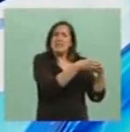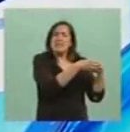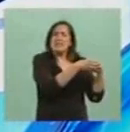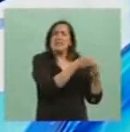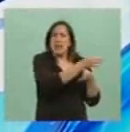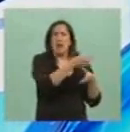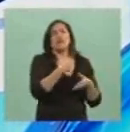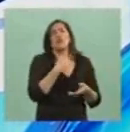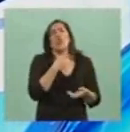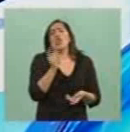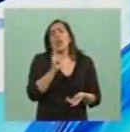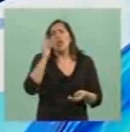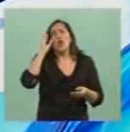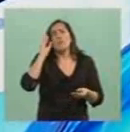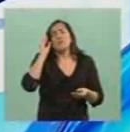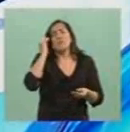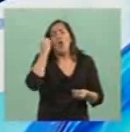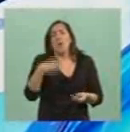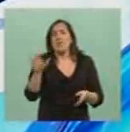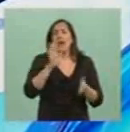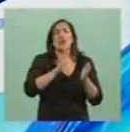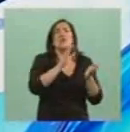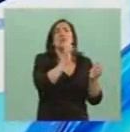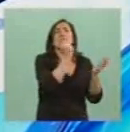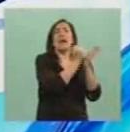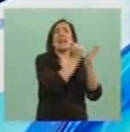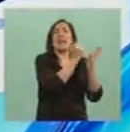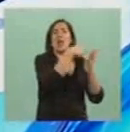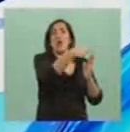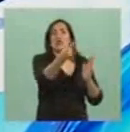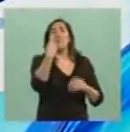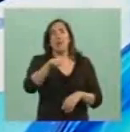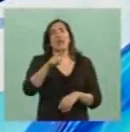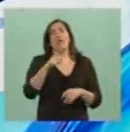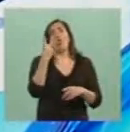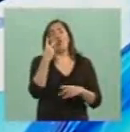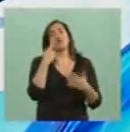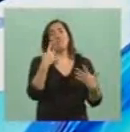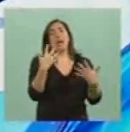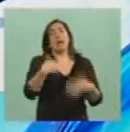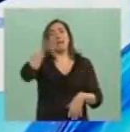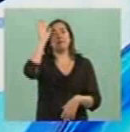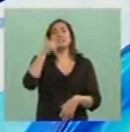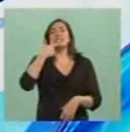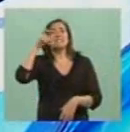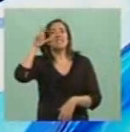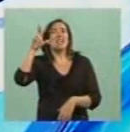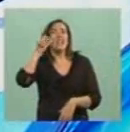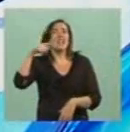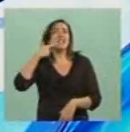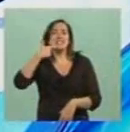quiero olvidar de nadie, así que, pero digamos que por volumen, La Serenísima y Sancor son las dos grandes empresas